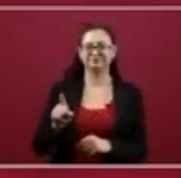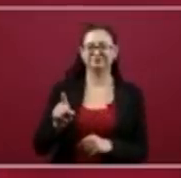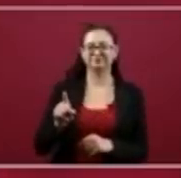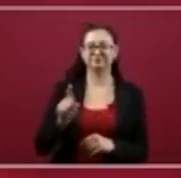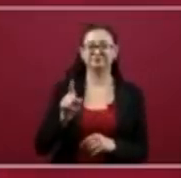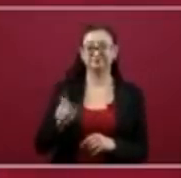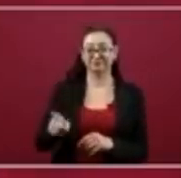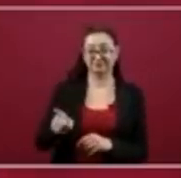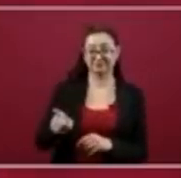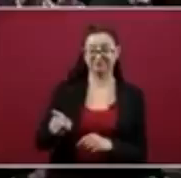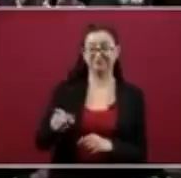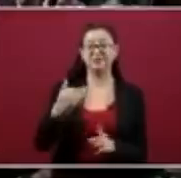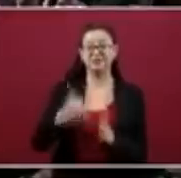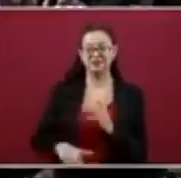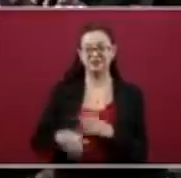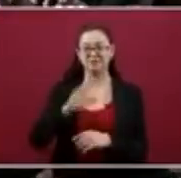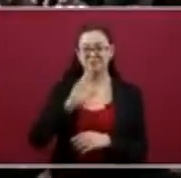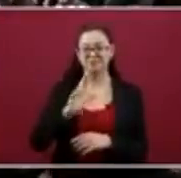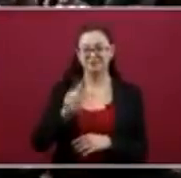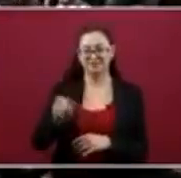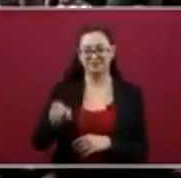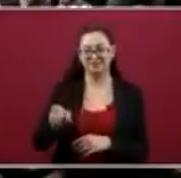Quedamos pendientes.